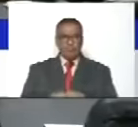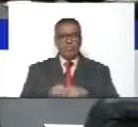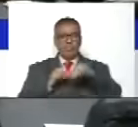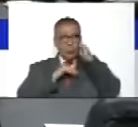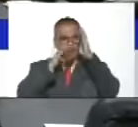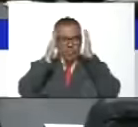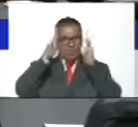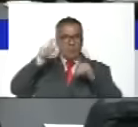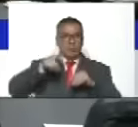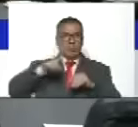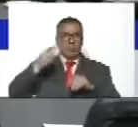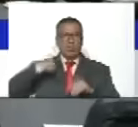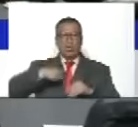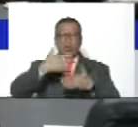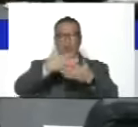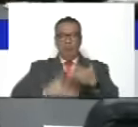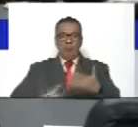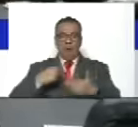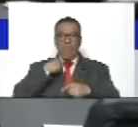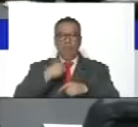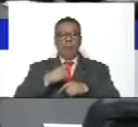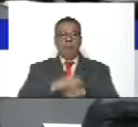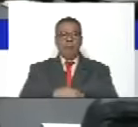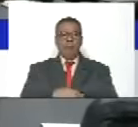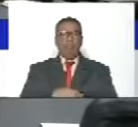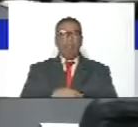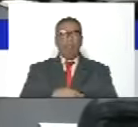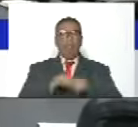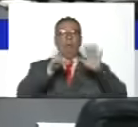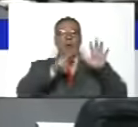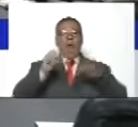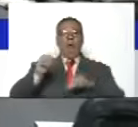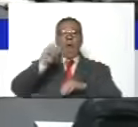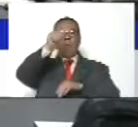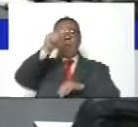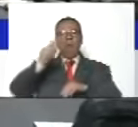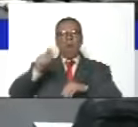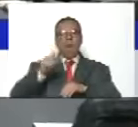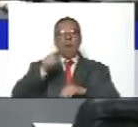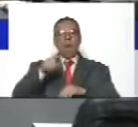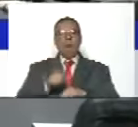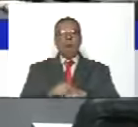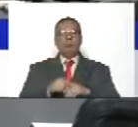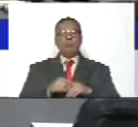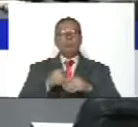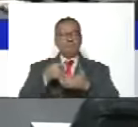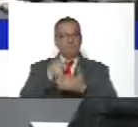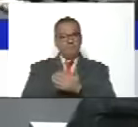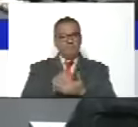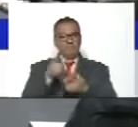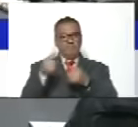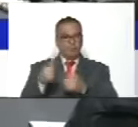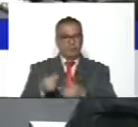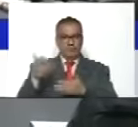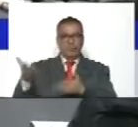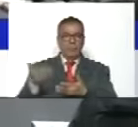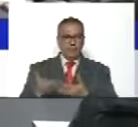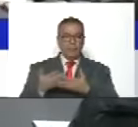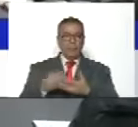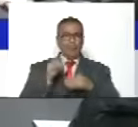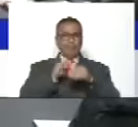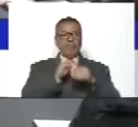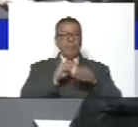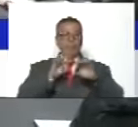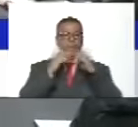llamado necesario. Tenemos informes que nos dicen que más del 80% de los recursos que reciben estas